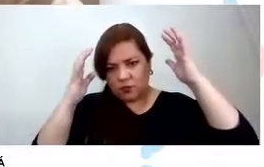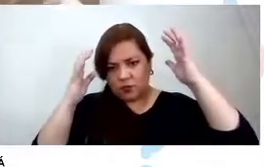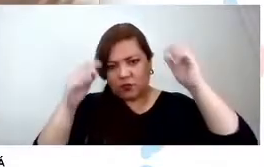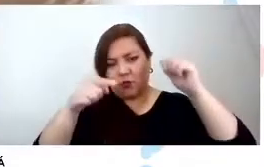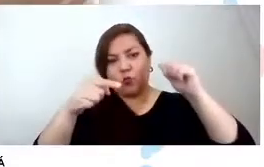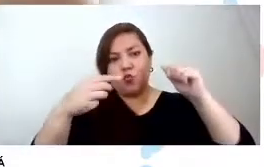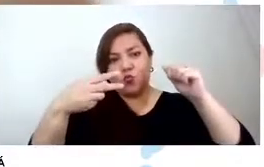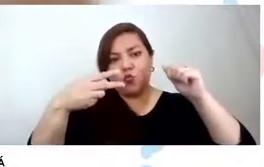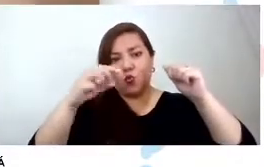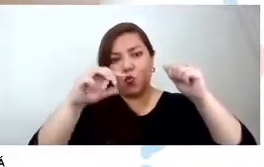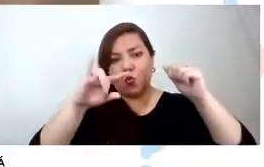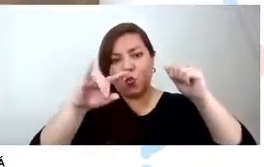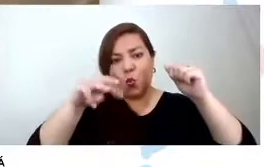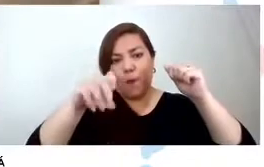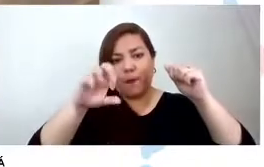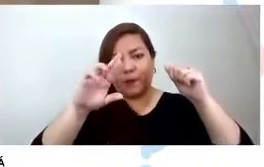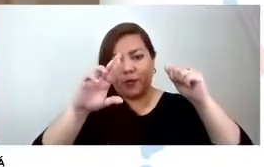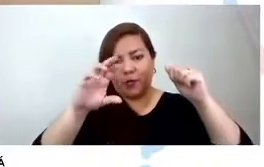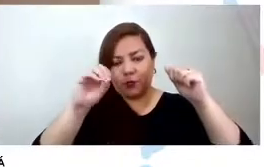húmero,